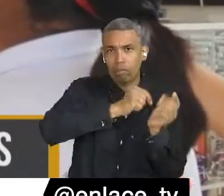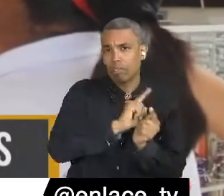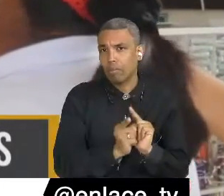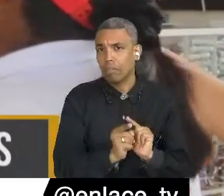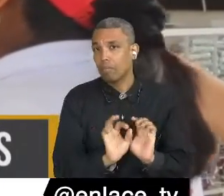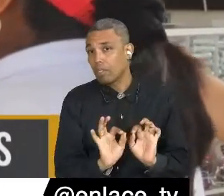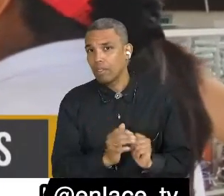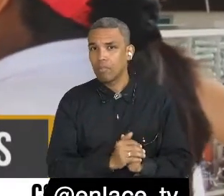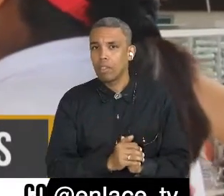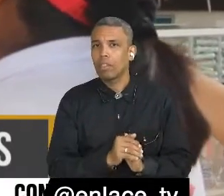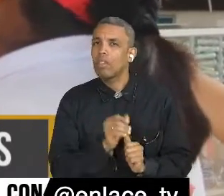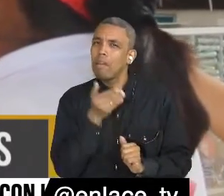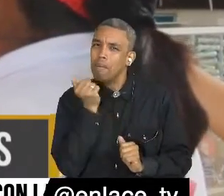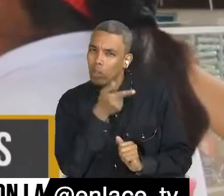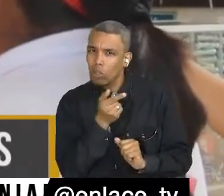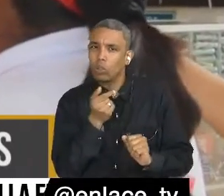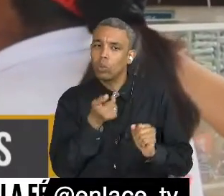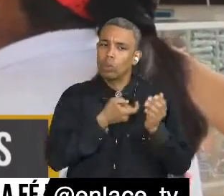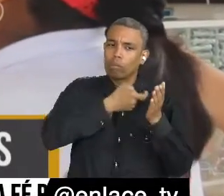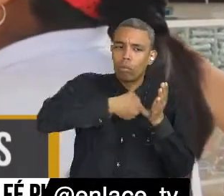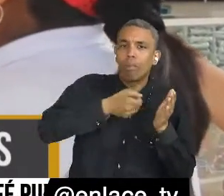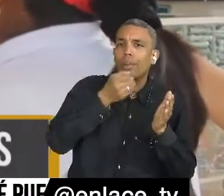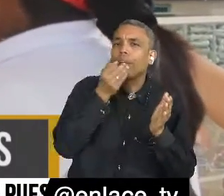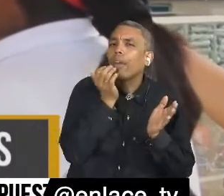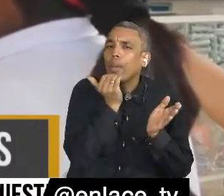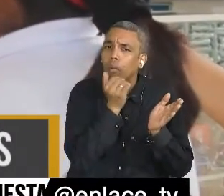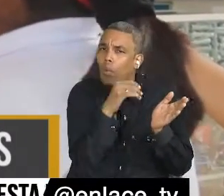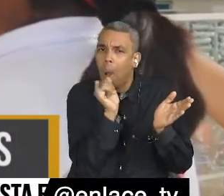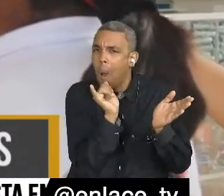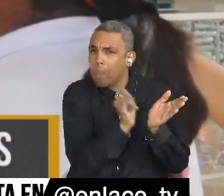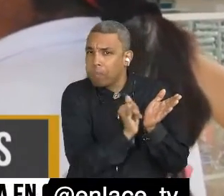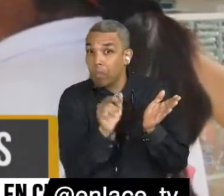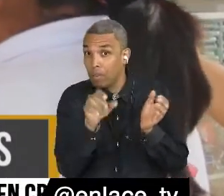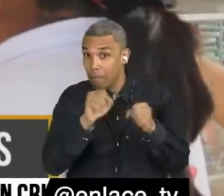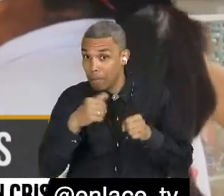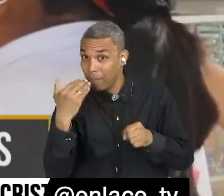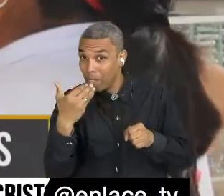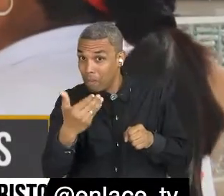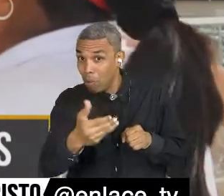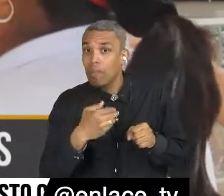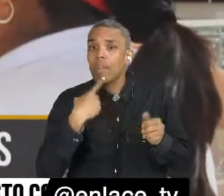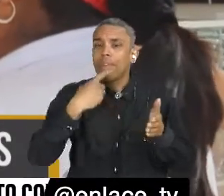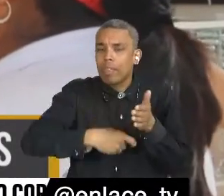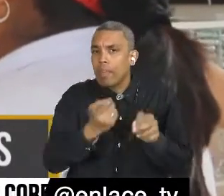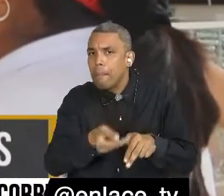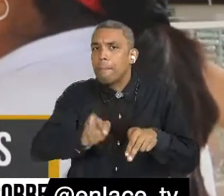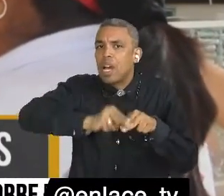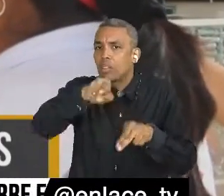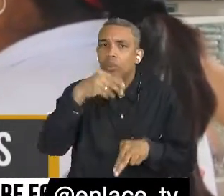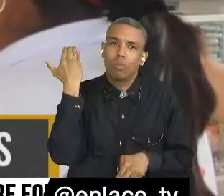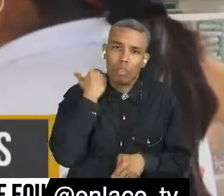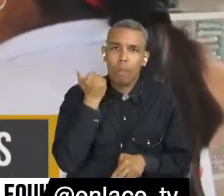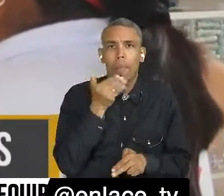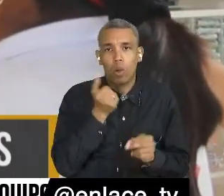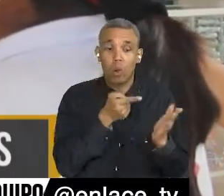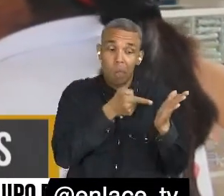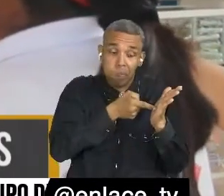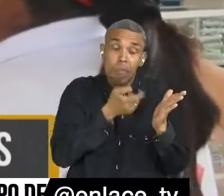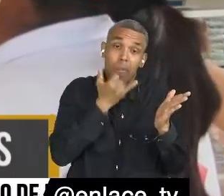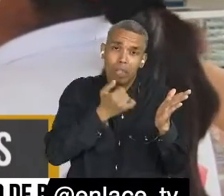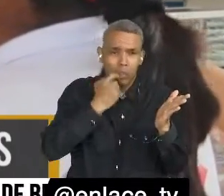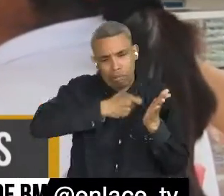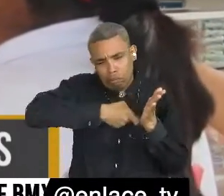y unos intereses. Entonces, precisamente por eso es que venimos, por eso es que les informamos para que eso no vaya a suceder, ¿sí? Y por eso le pedimos a los contribuyentes que